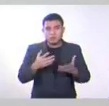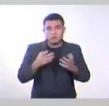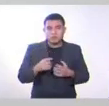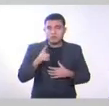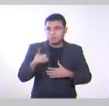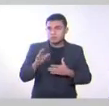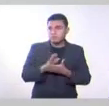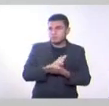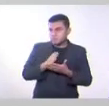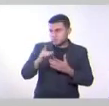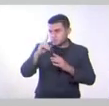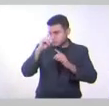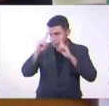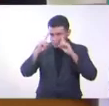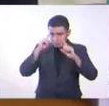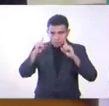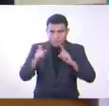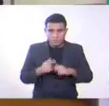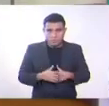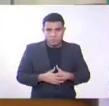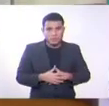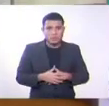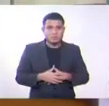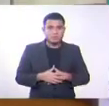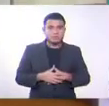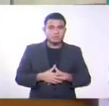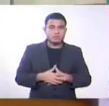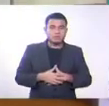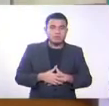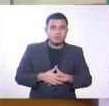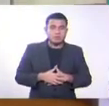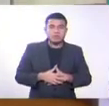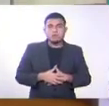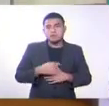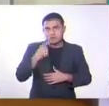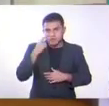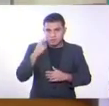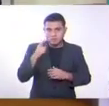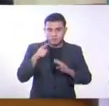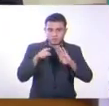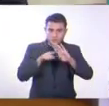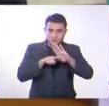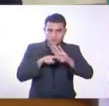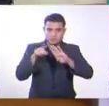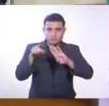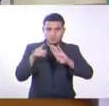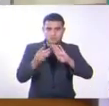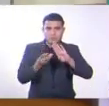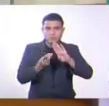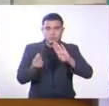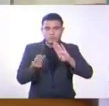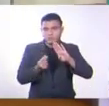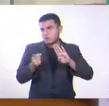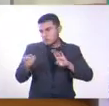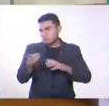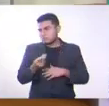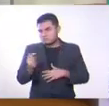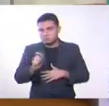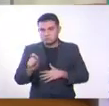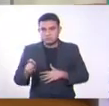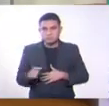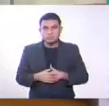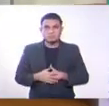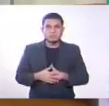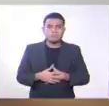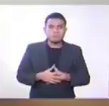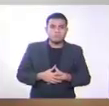compartas esa idea. Vale, primero identificamos las coordenadas de este punto. ¿Qué tal si las escribes tú? Este punto, si